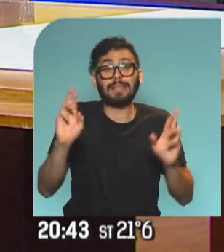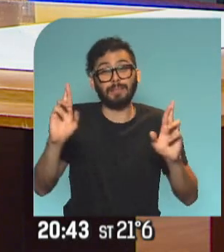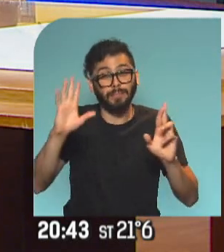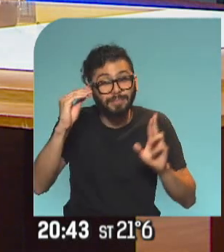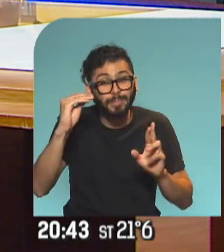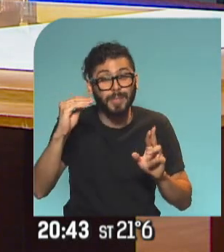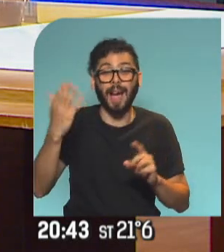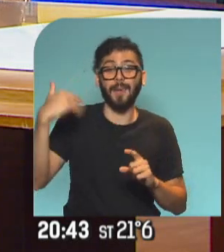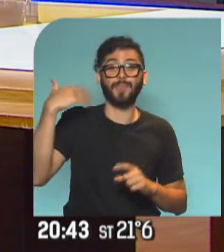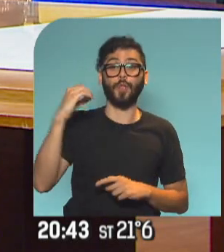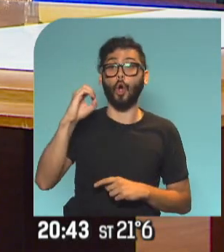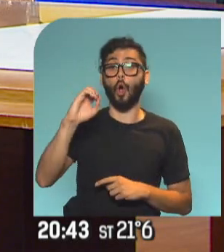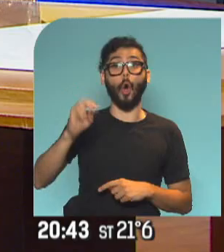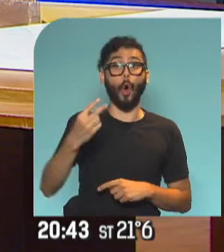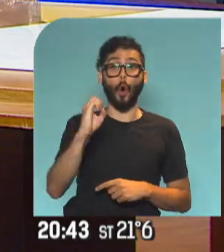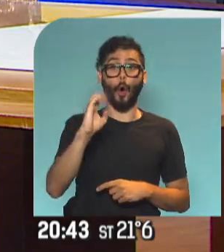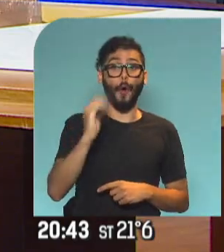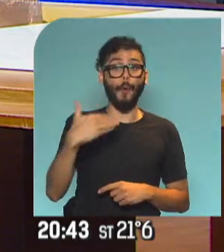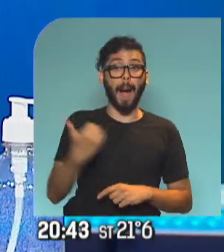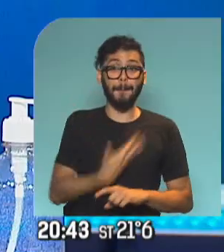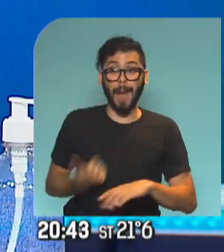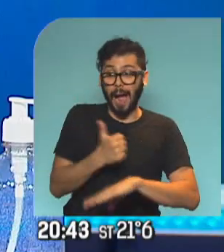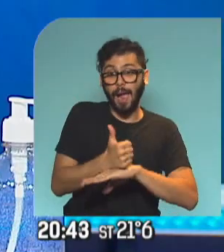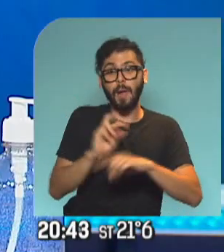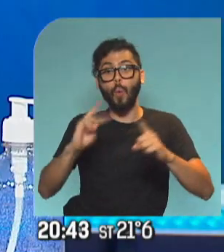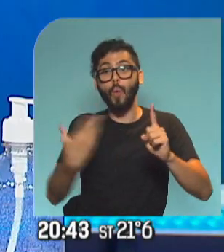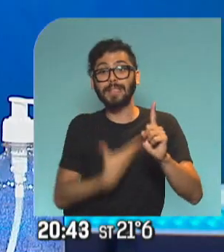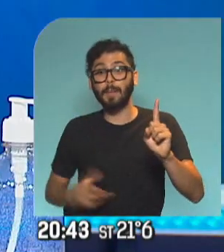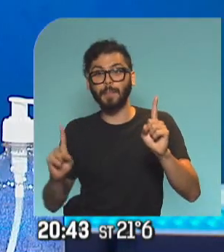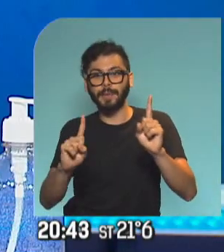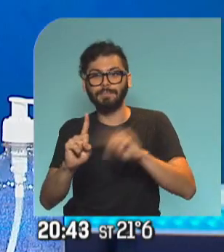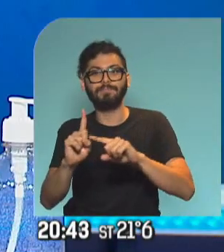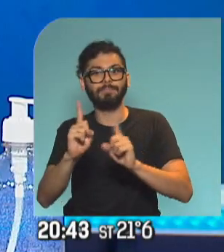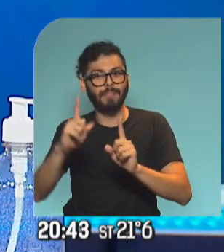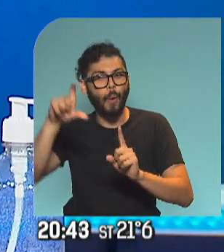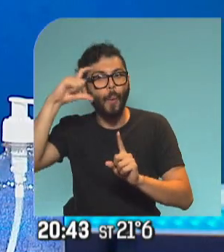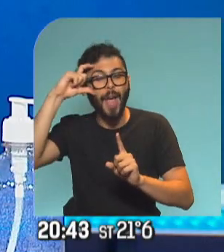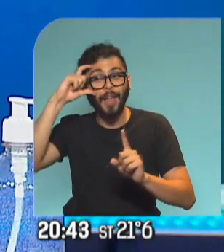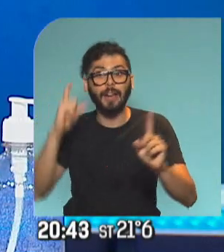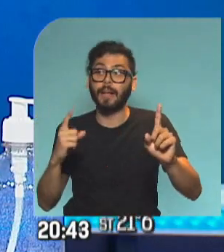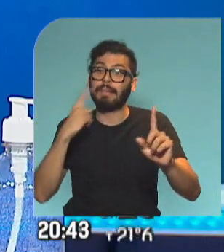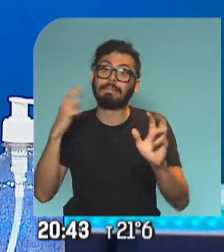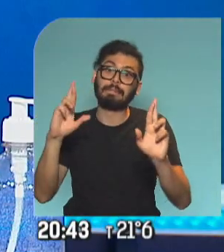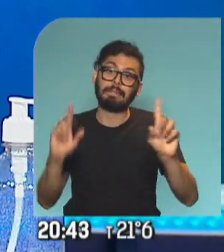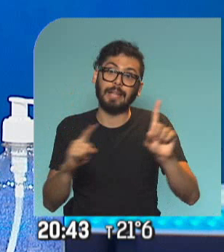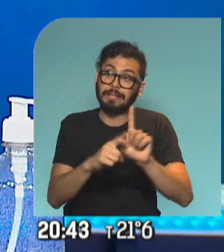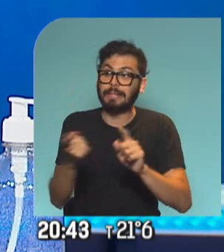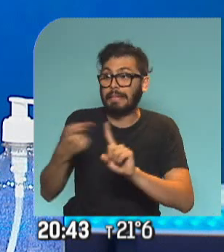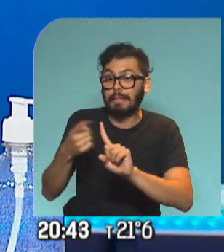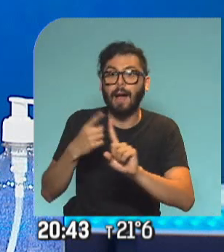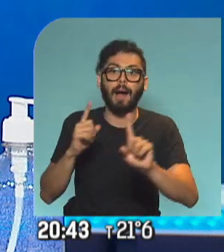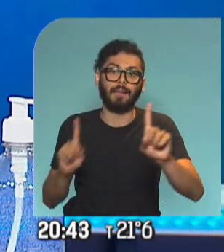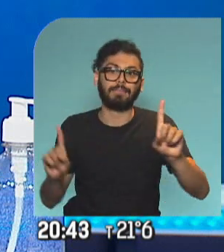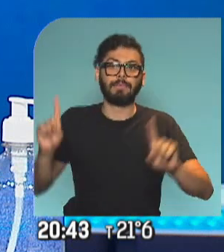era vicepresidente de Obama y también contribuyó a este acercamiento de las relaciones. Es decir, ¿por qué toman esta decisión en este momento? ¿Es para ponerle